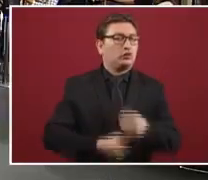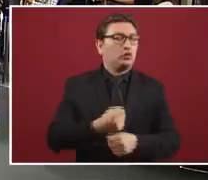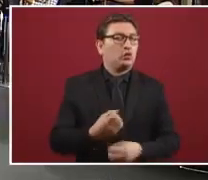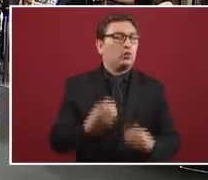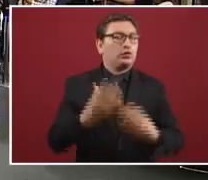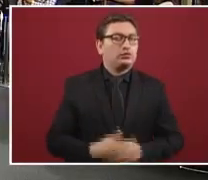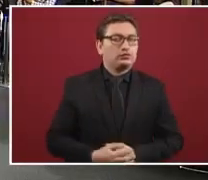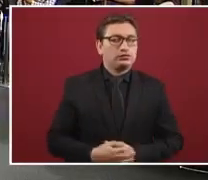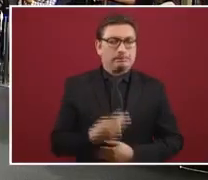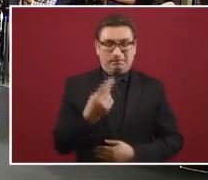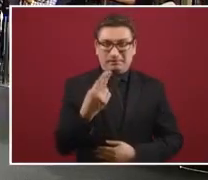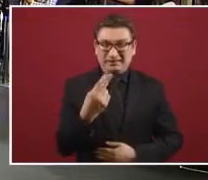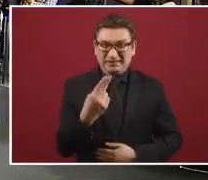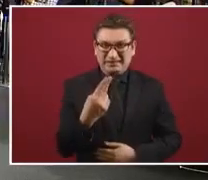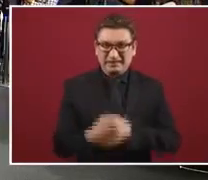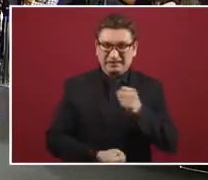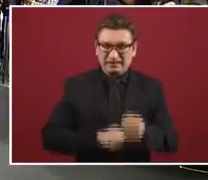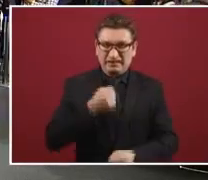25 años